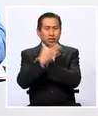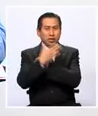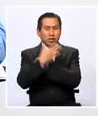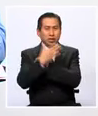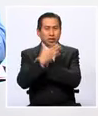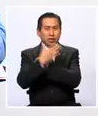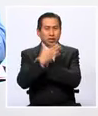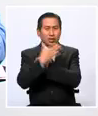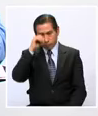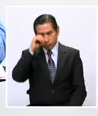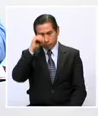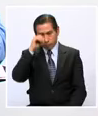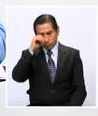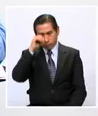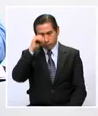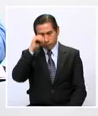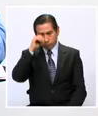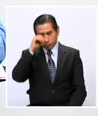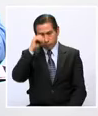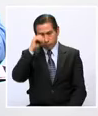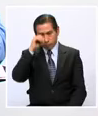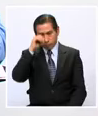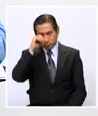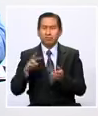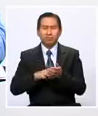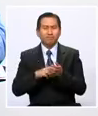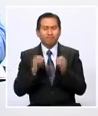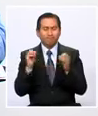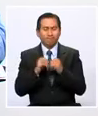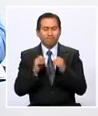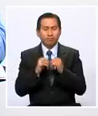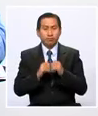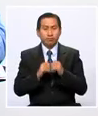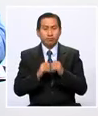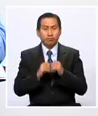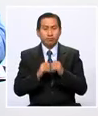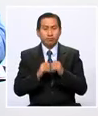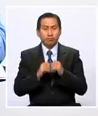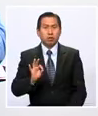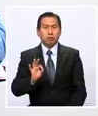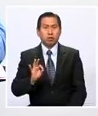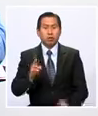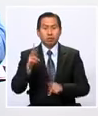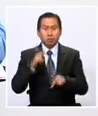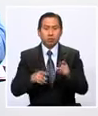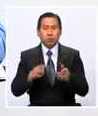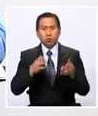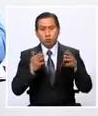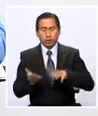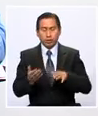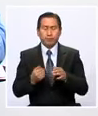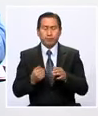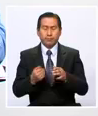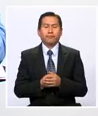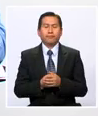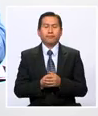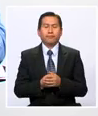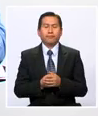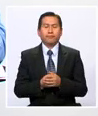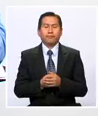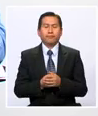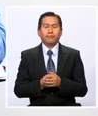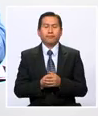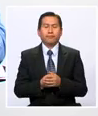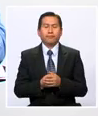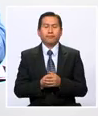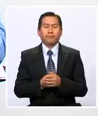66 años de edad haciendo un total de 29 pacientes fallecidos con el cual nos da